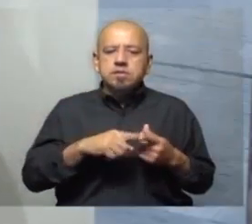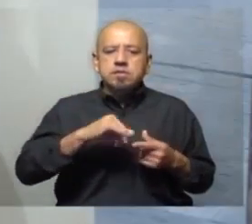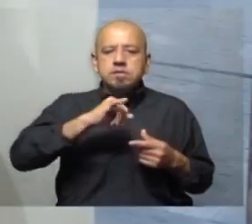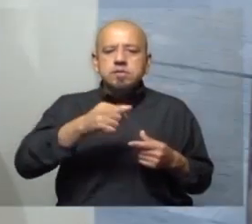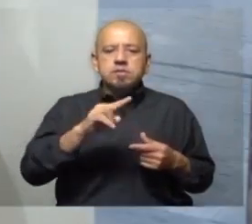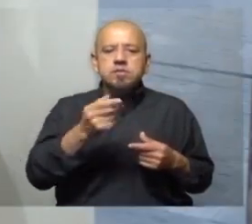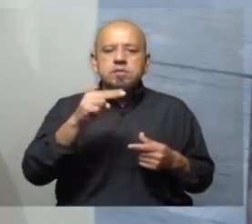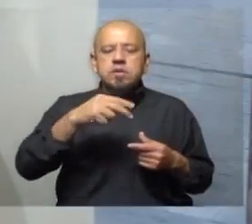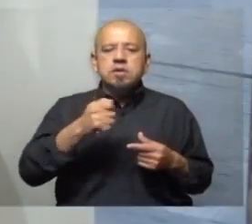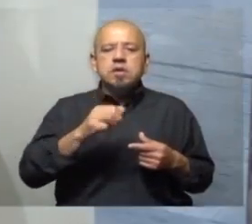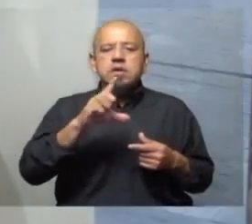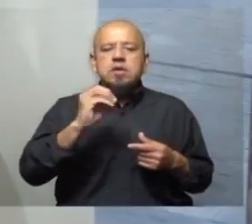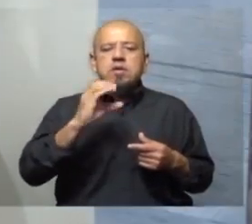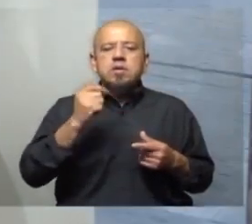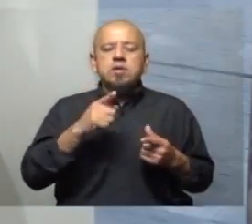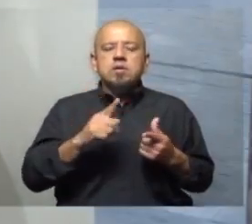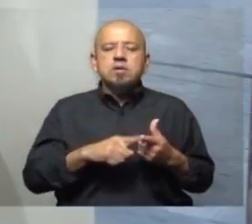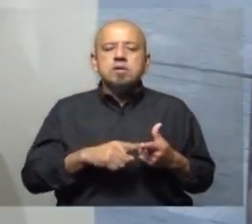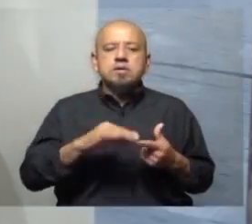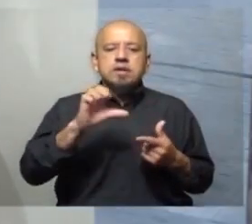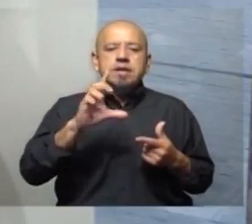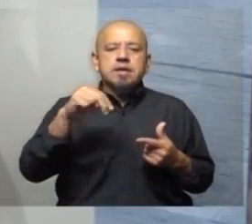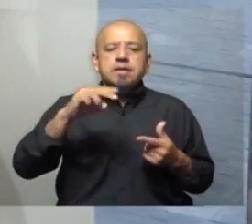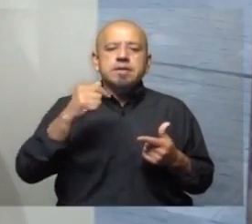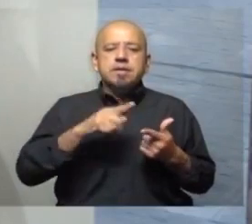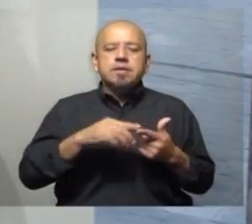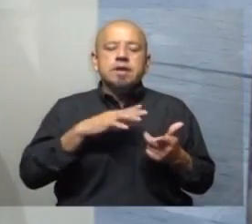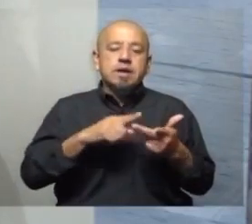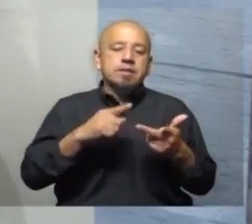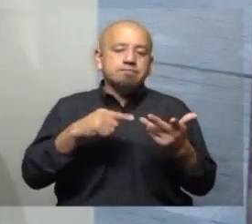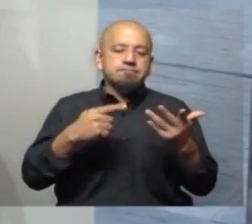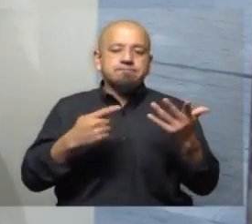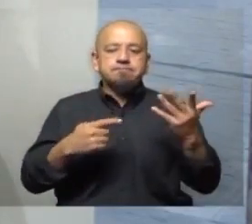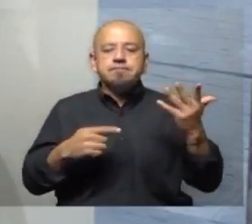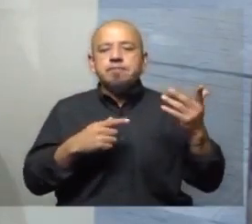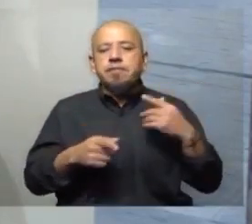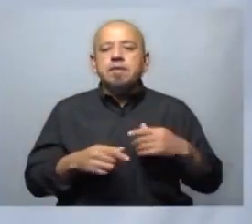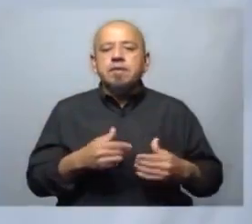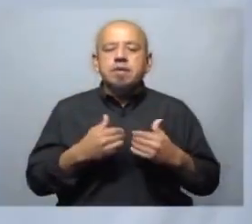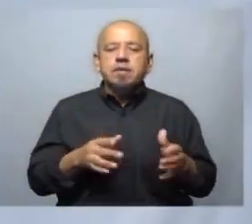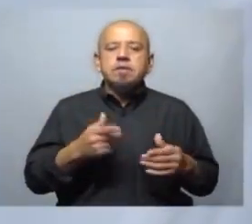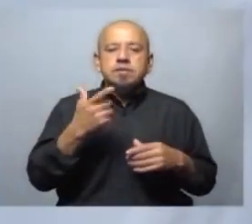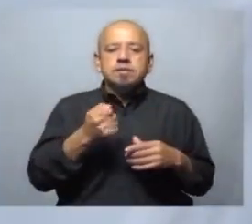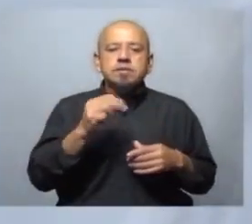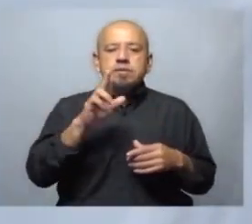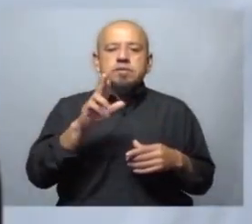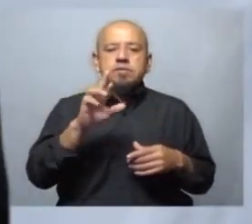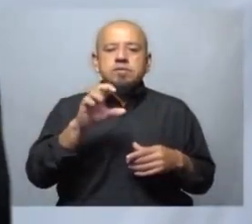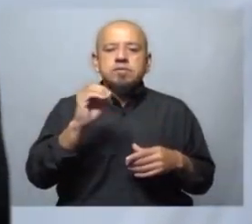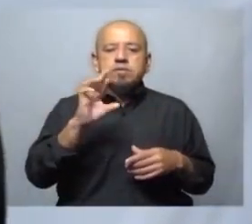loca Elena de Troya en fin todos Bueno arranca con Aurora La bella